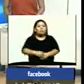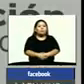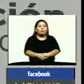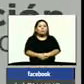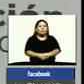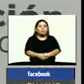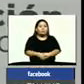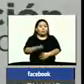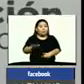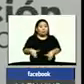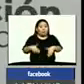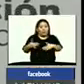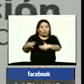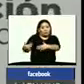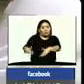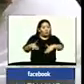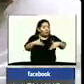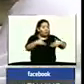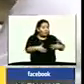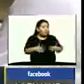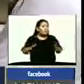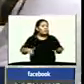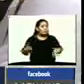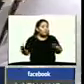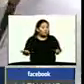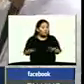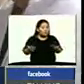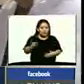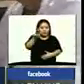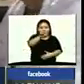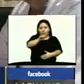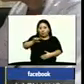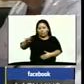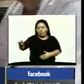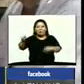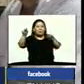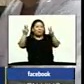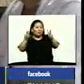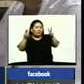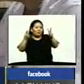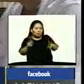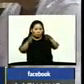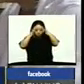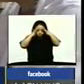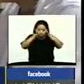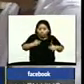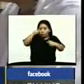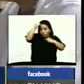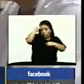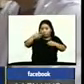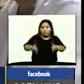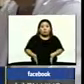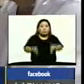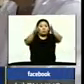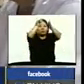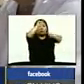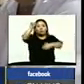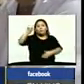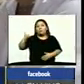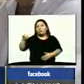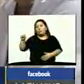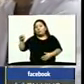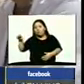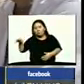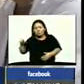Como parte de las actividades que se desarrollarán durante la Semana de la Humanización, autoridades del Instituto Salvadoreño del Seguro